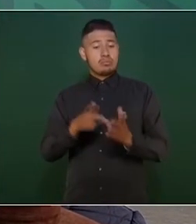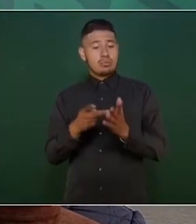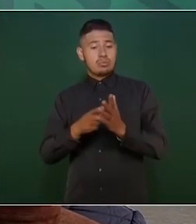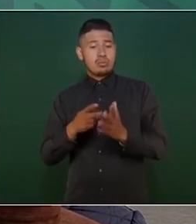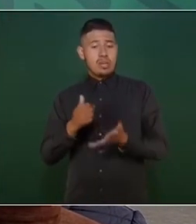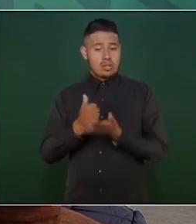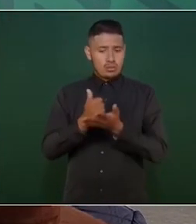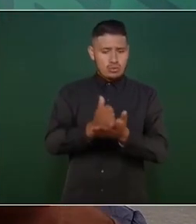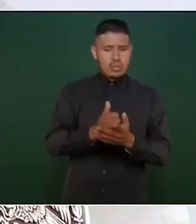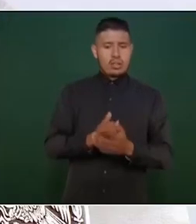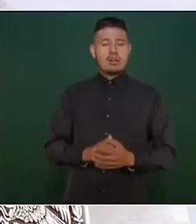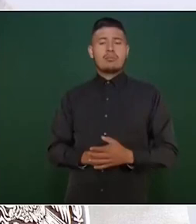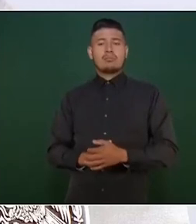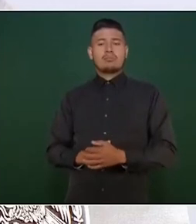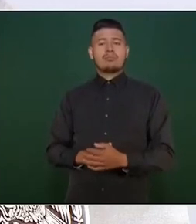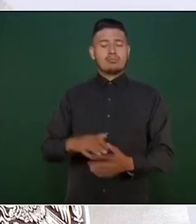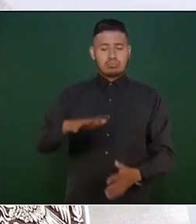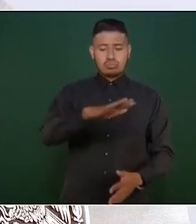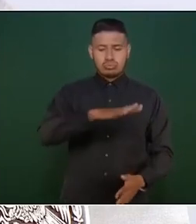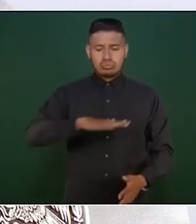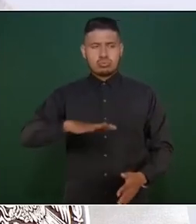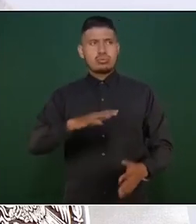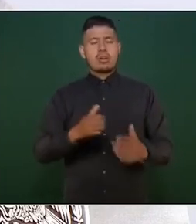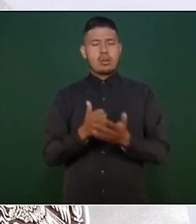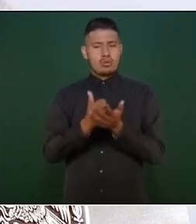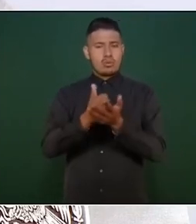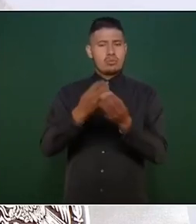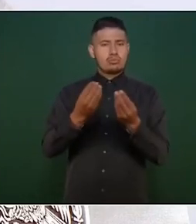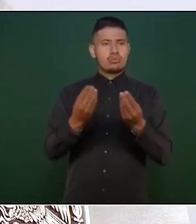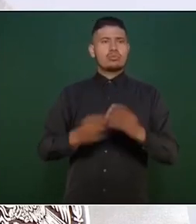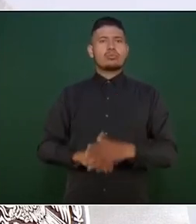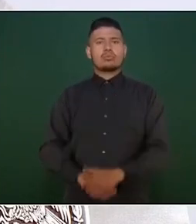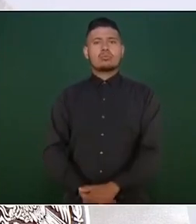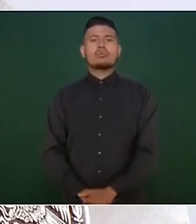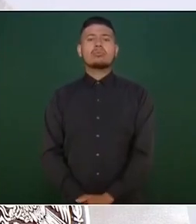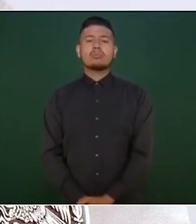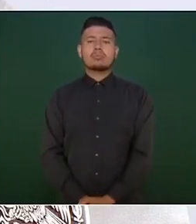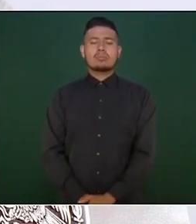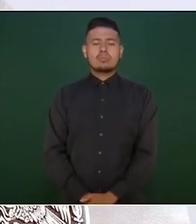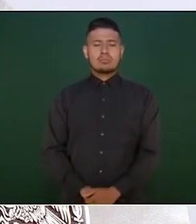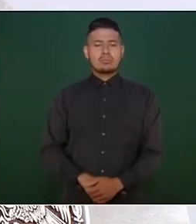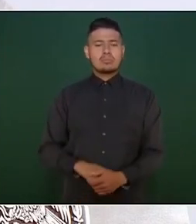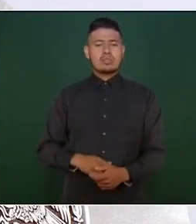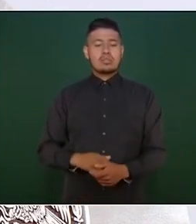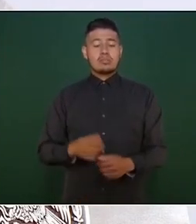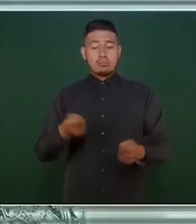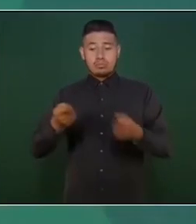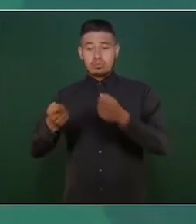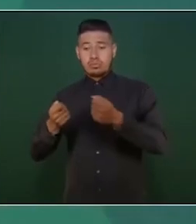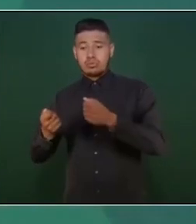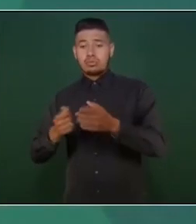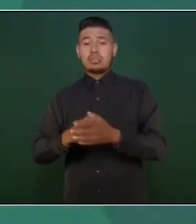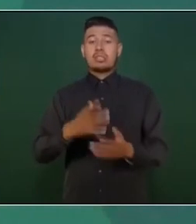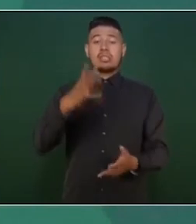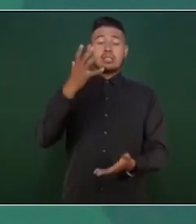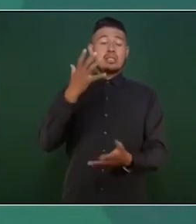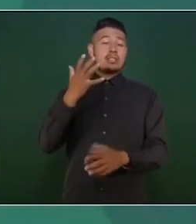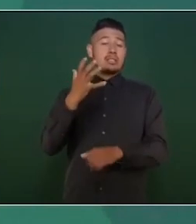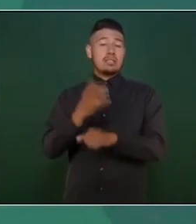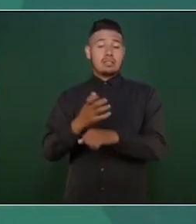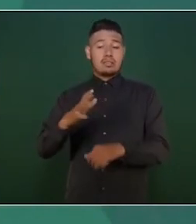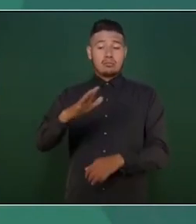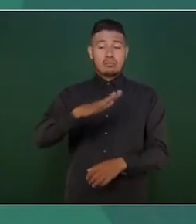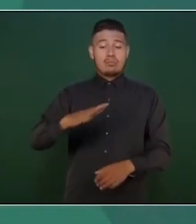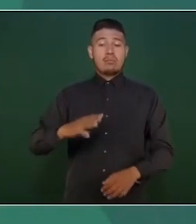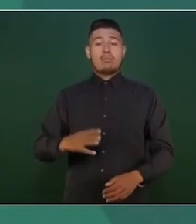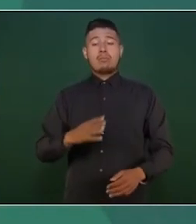la Fuerza de Tarea Regional, que está controlada por el comandante de la Quinta Región Militar